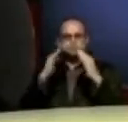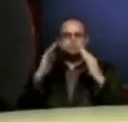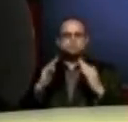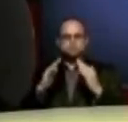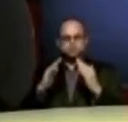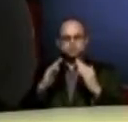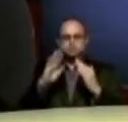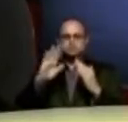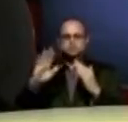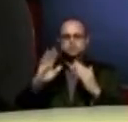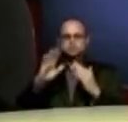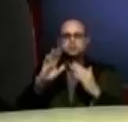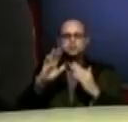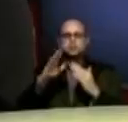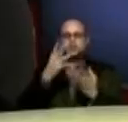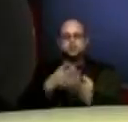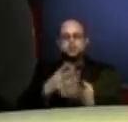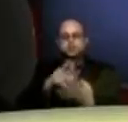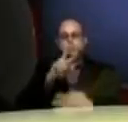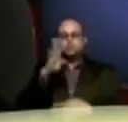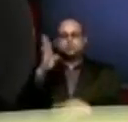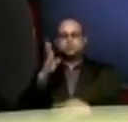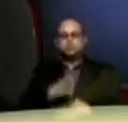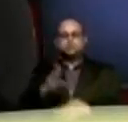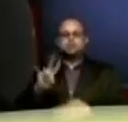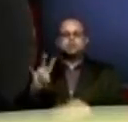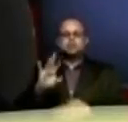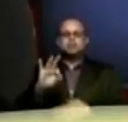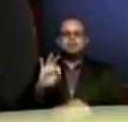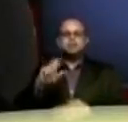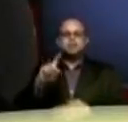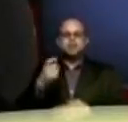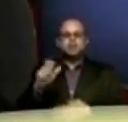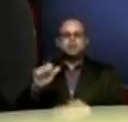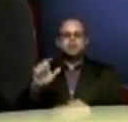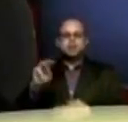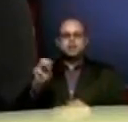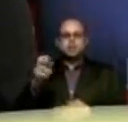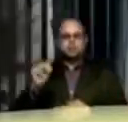24/7 pasamos con feliz alemán quien nos informa en directo félix